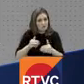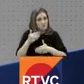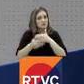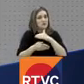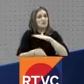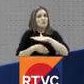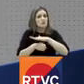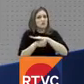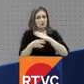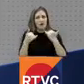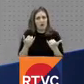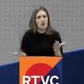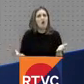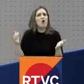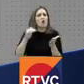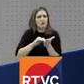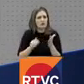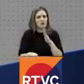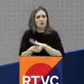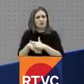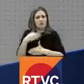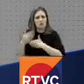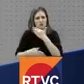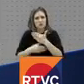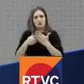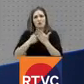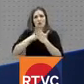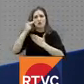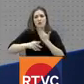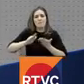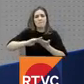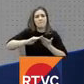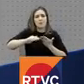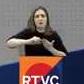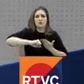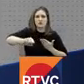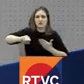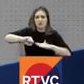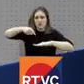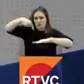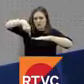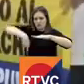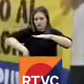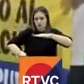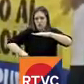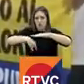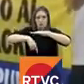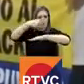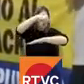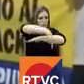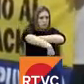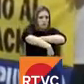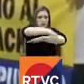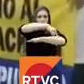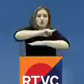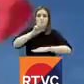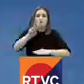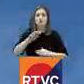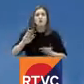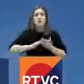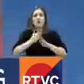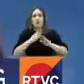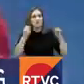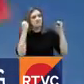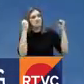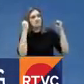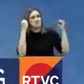que se considere la posibilidad de continuar con el proceso de licenciamiento ambiental de los 2 proyectos piloto. Varias comunidades y organizaciones